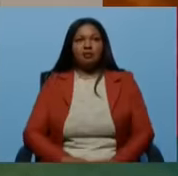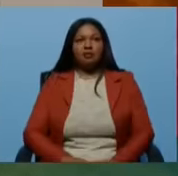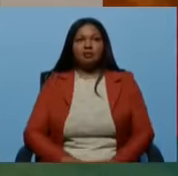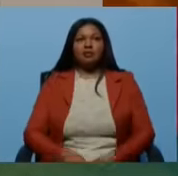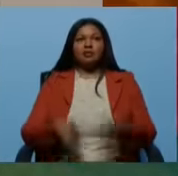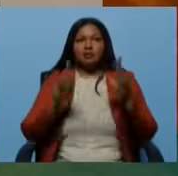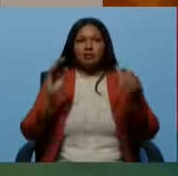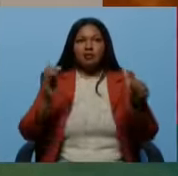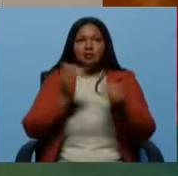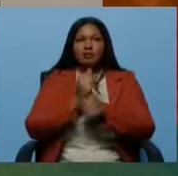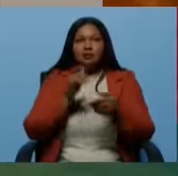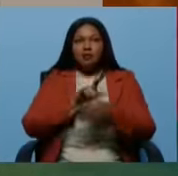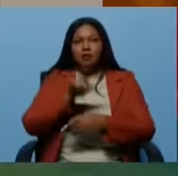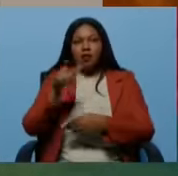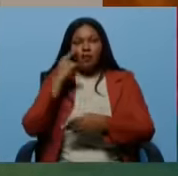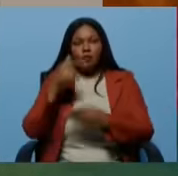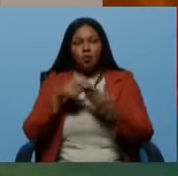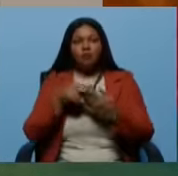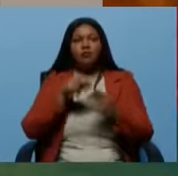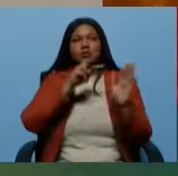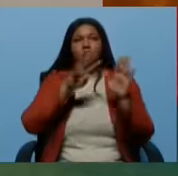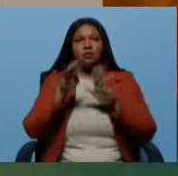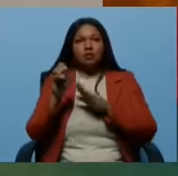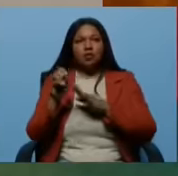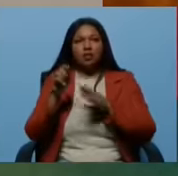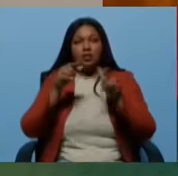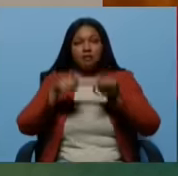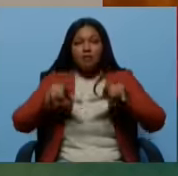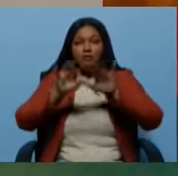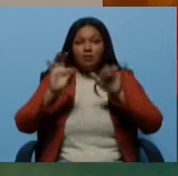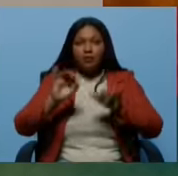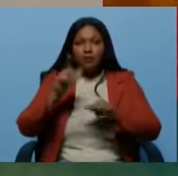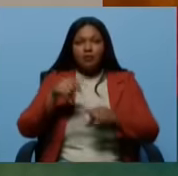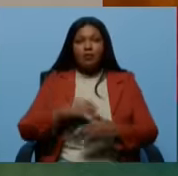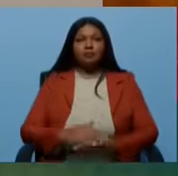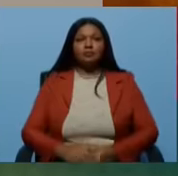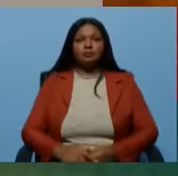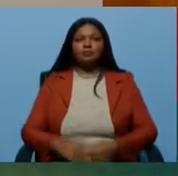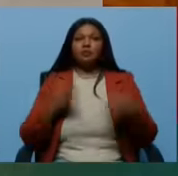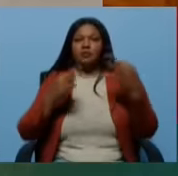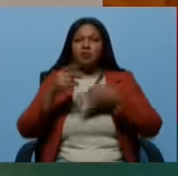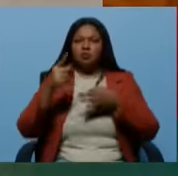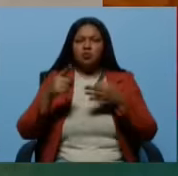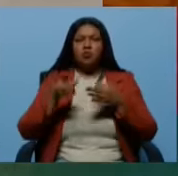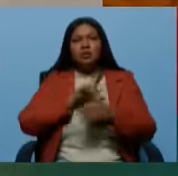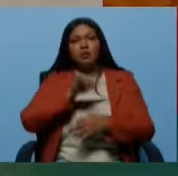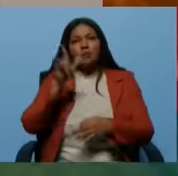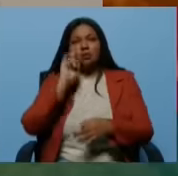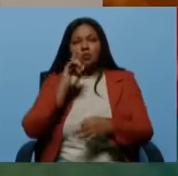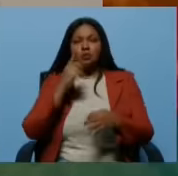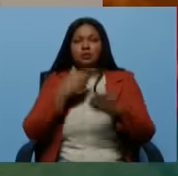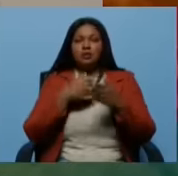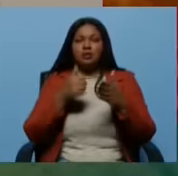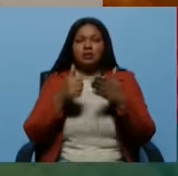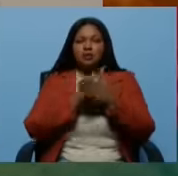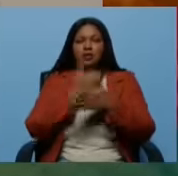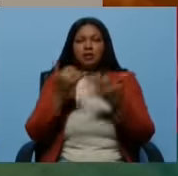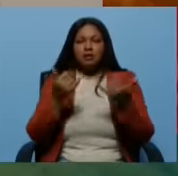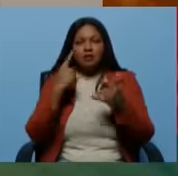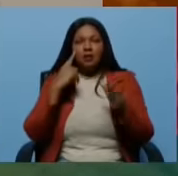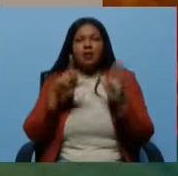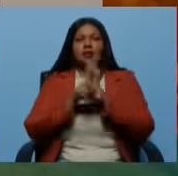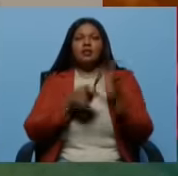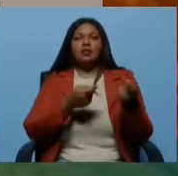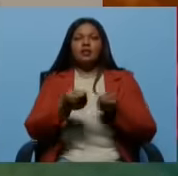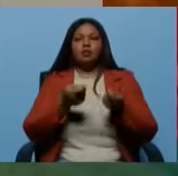de incautación del Boeing 747 de Entrasur, mediante la justificación de que el avión está sujeto a decomiso por base en violaciones de las leyes del